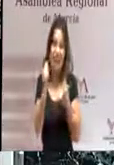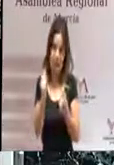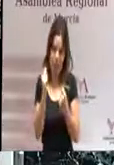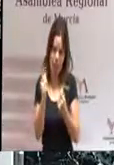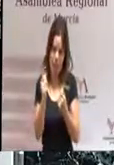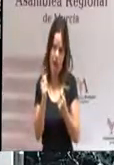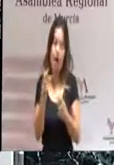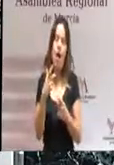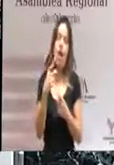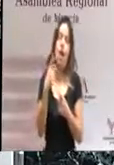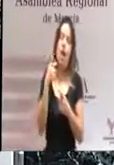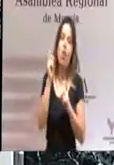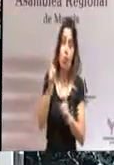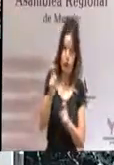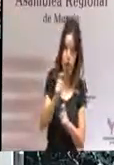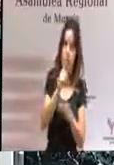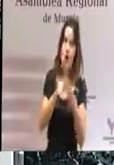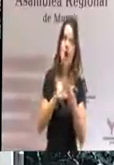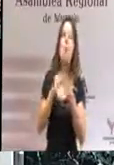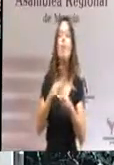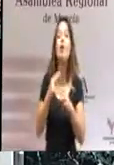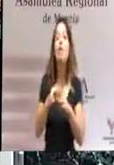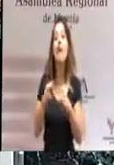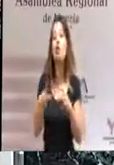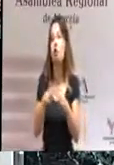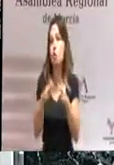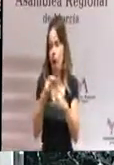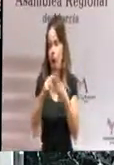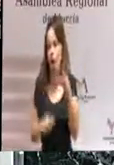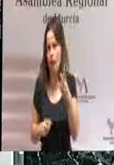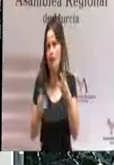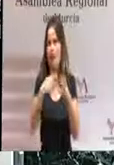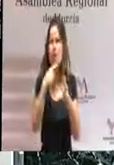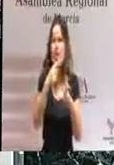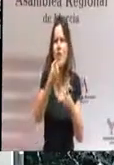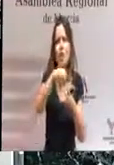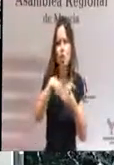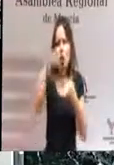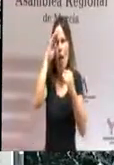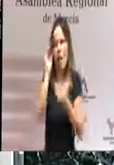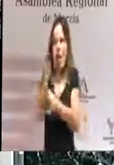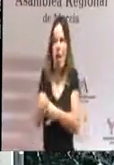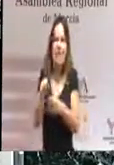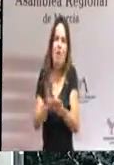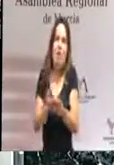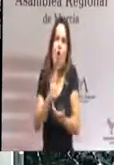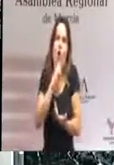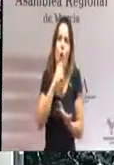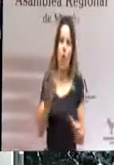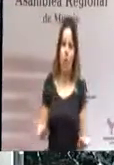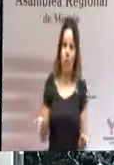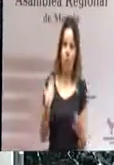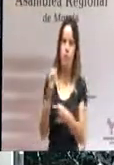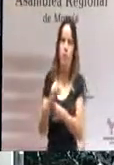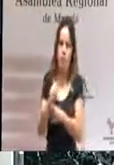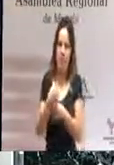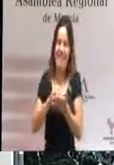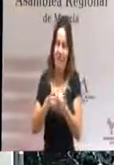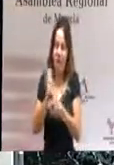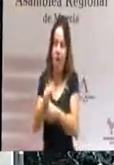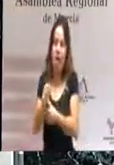a educación y a política social, ¿cómo pueden afirmar que estamos desatendiendo servicios, señorías? ¿Cómo pueden